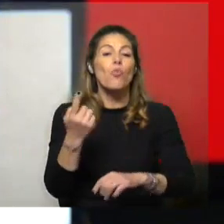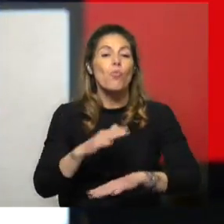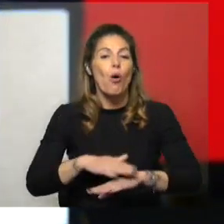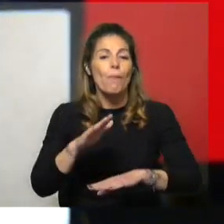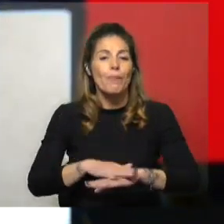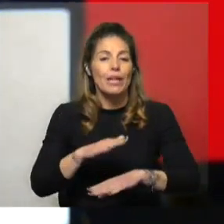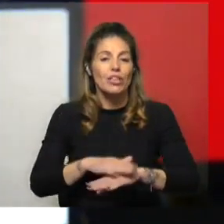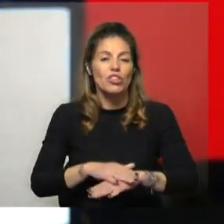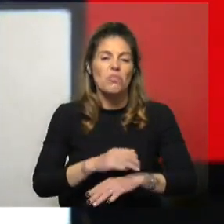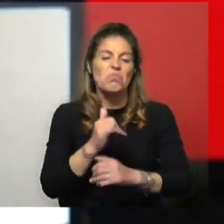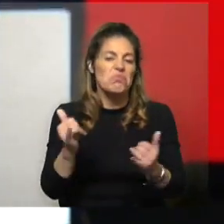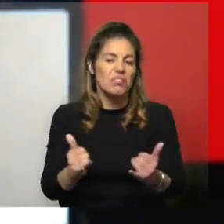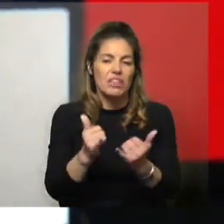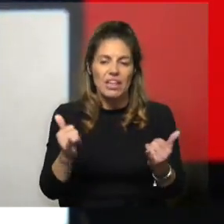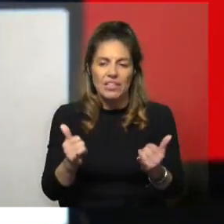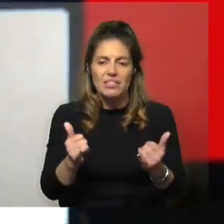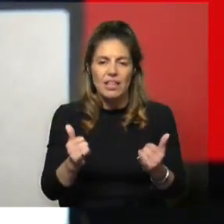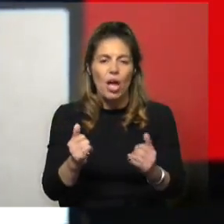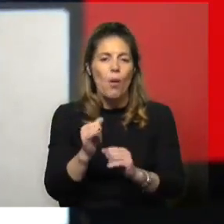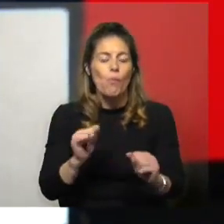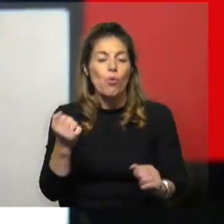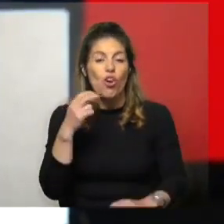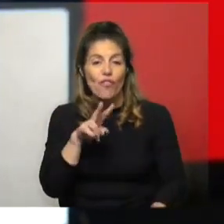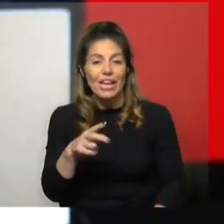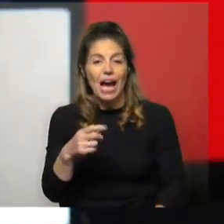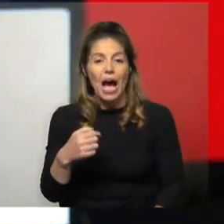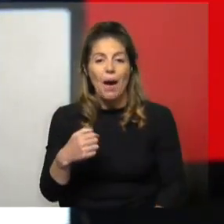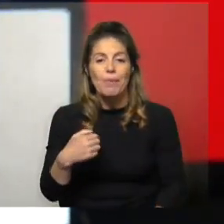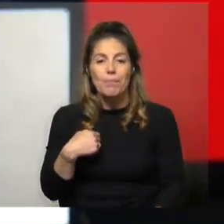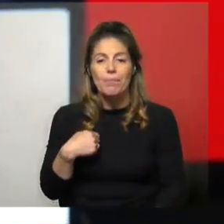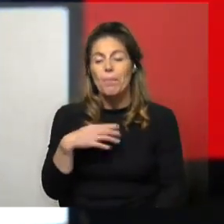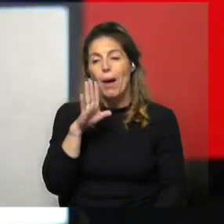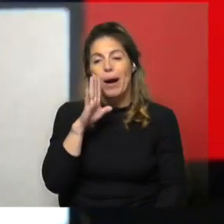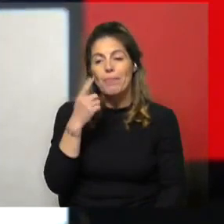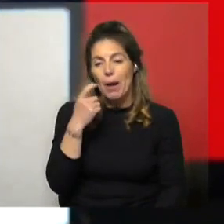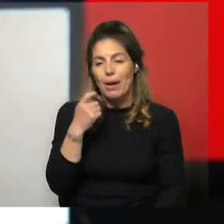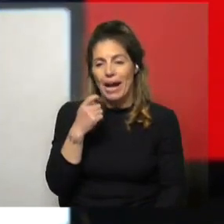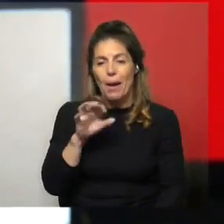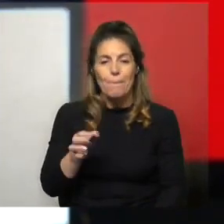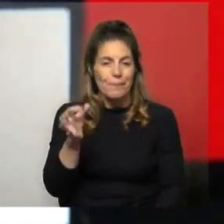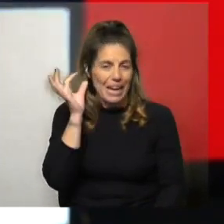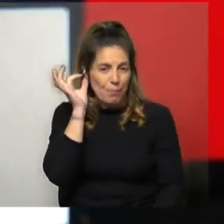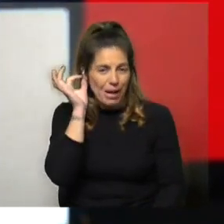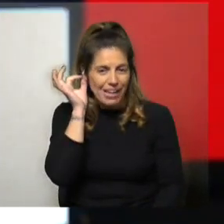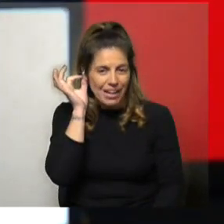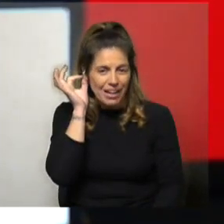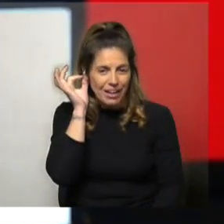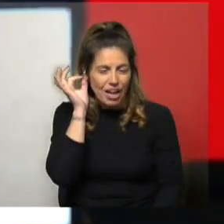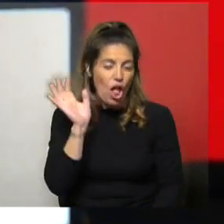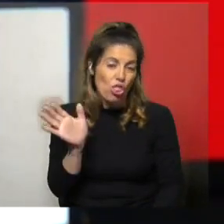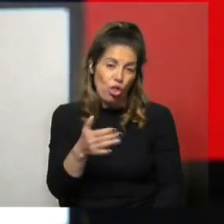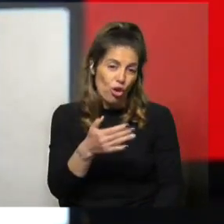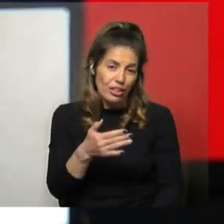pasaron determinados días que pudo ver a mis padres que bueno Eh mi hermana eh todo